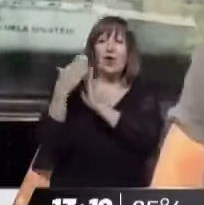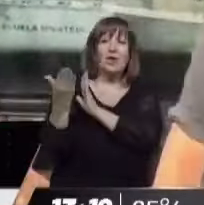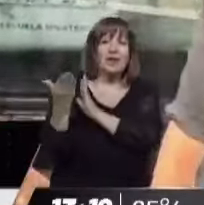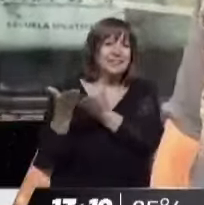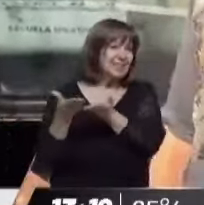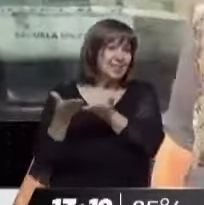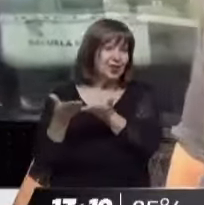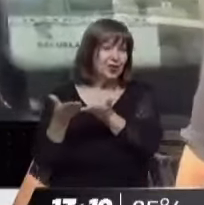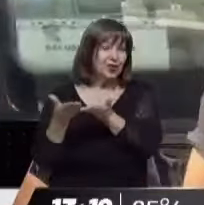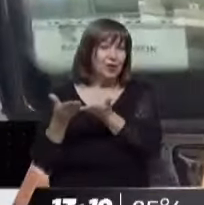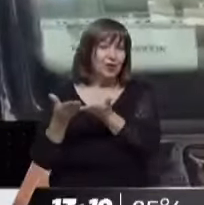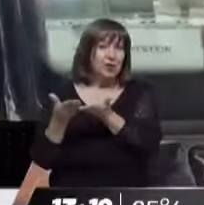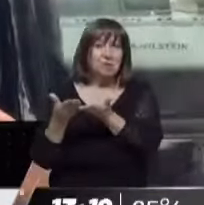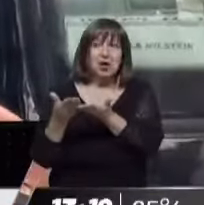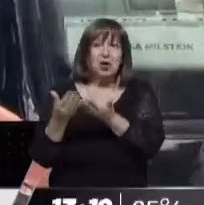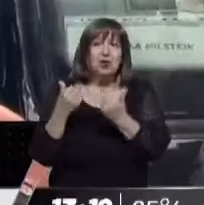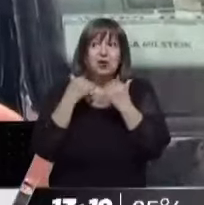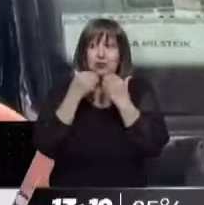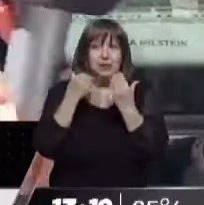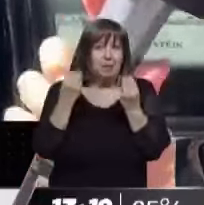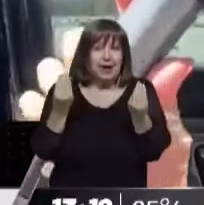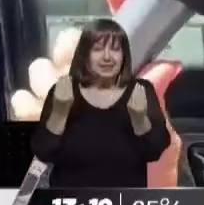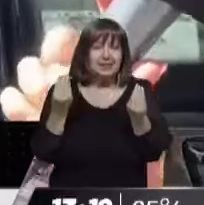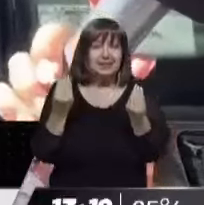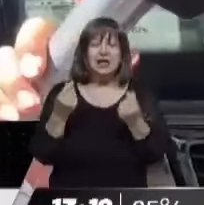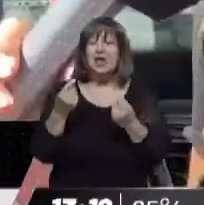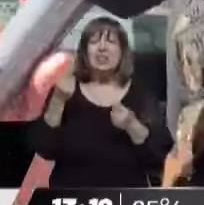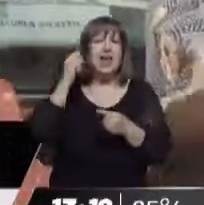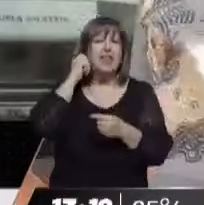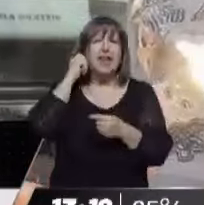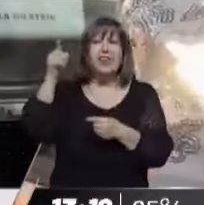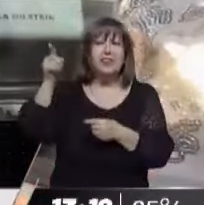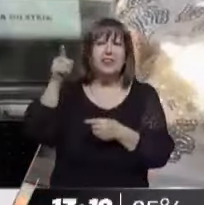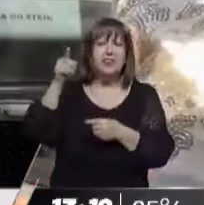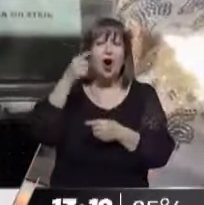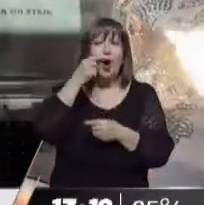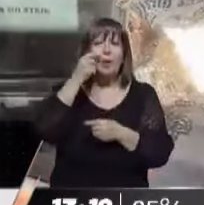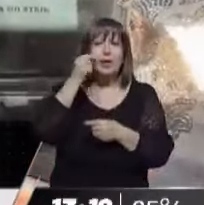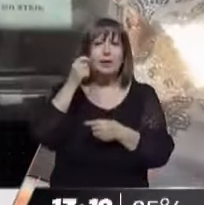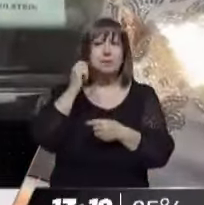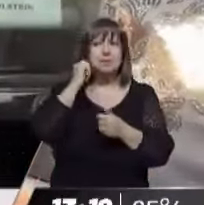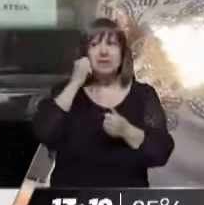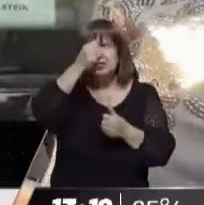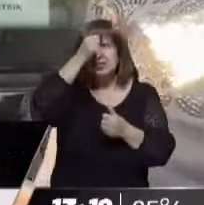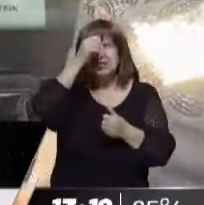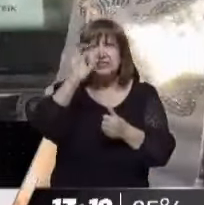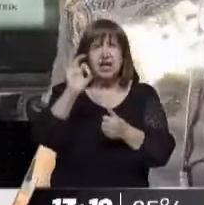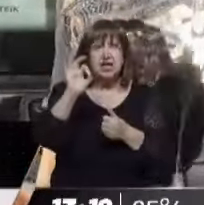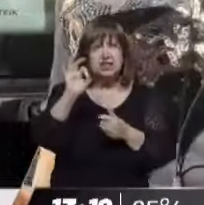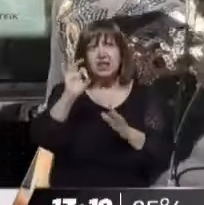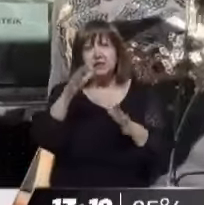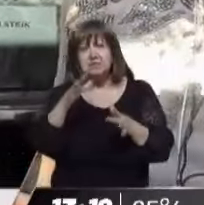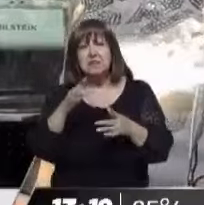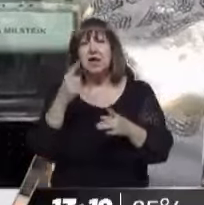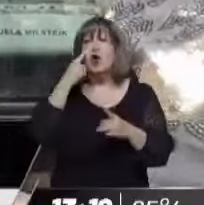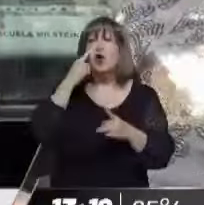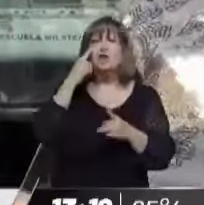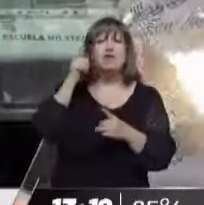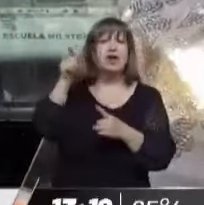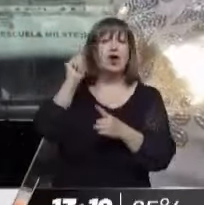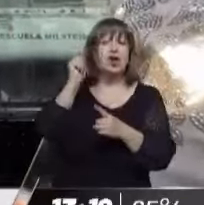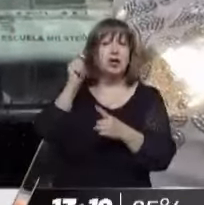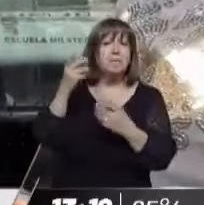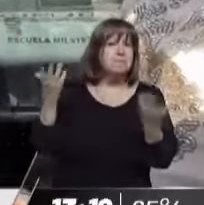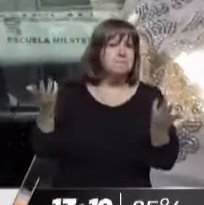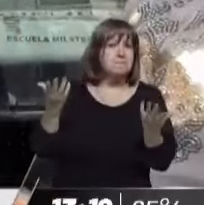pero después de eso no, no mucho más. ¿Señor de qué edad aproximadamente? 60, tendrá, algo así. ¿Quién vivía ahí?